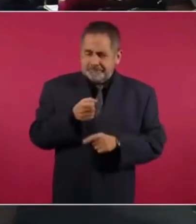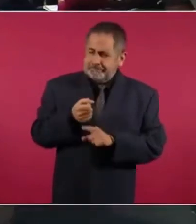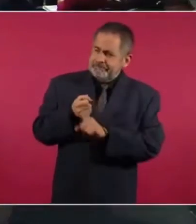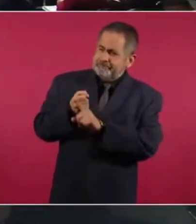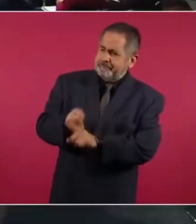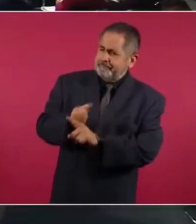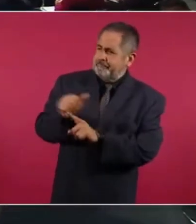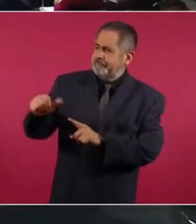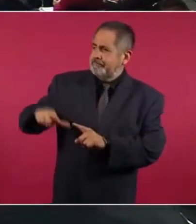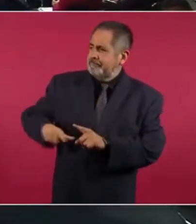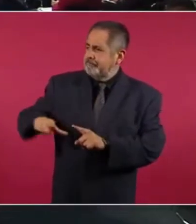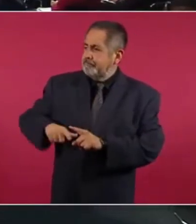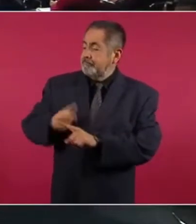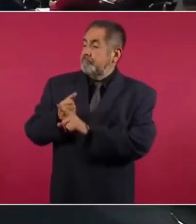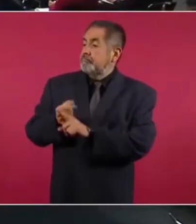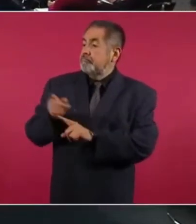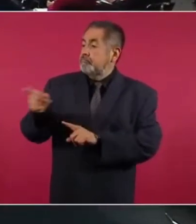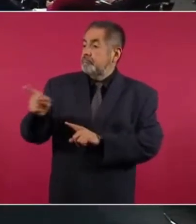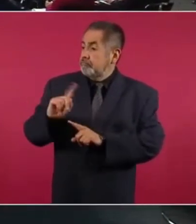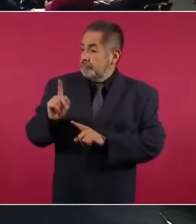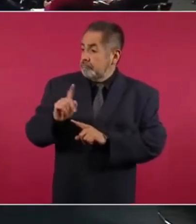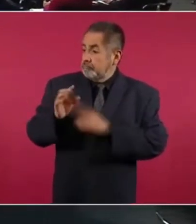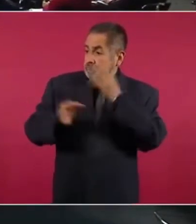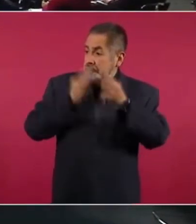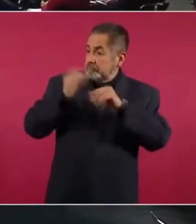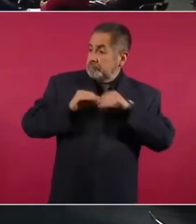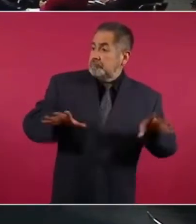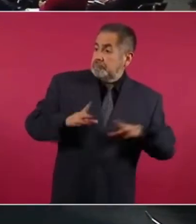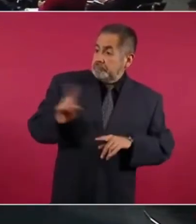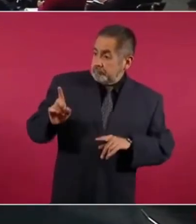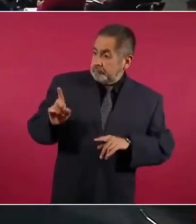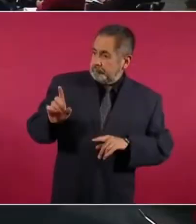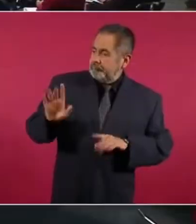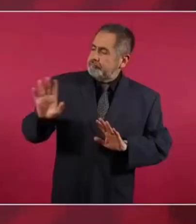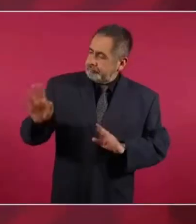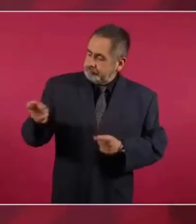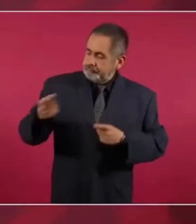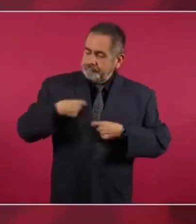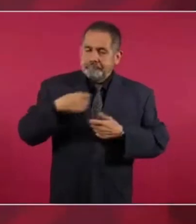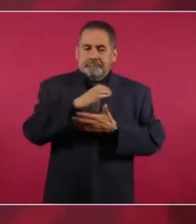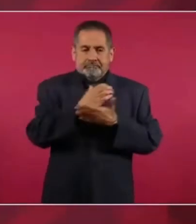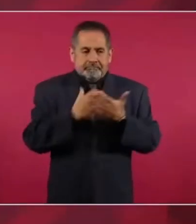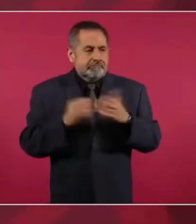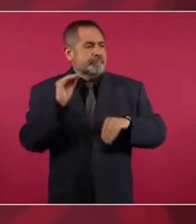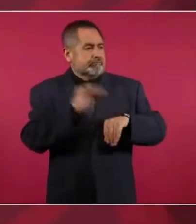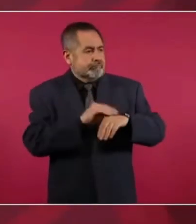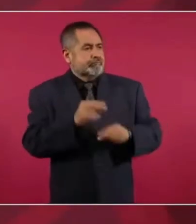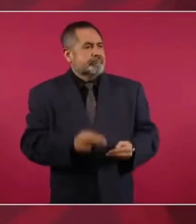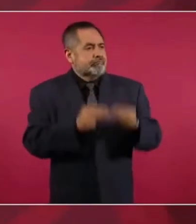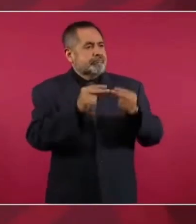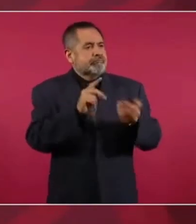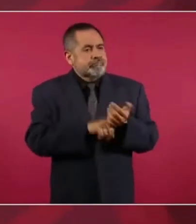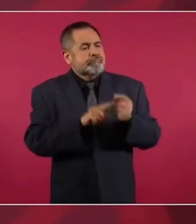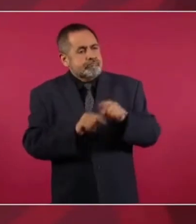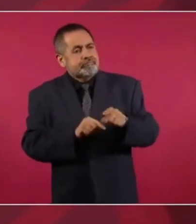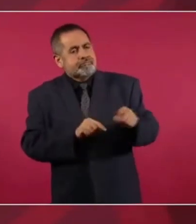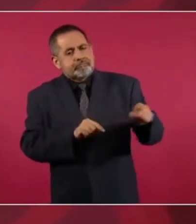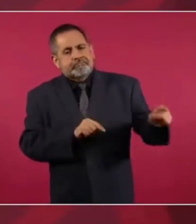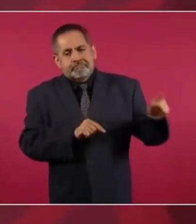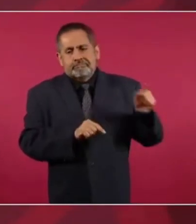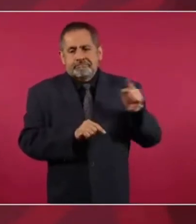presionar al gobierno para obtener contratos y concesiones.